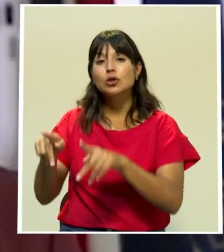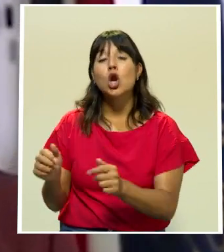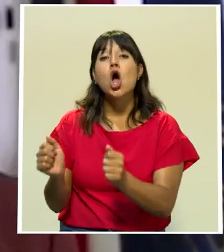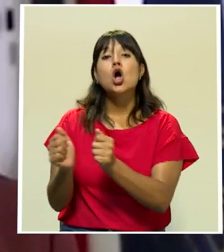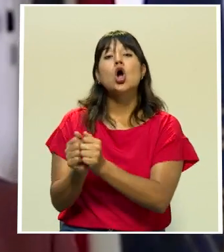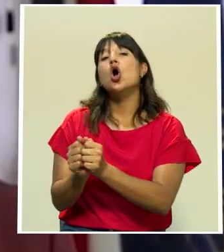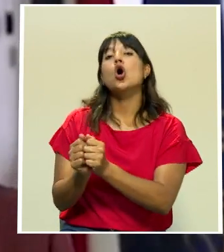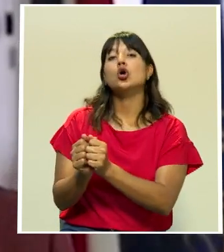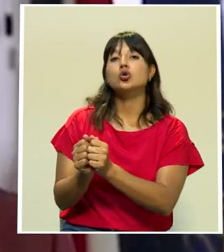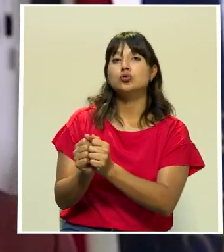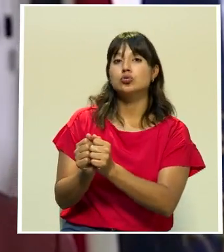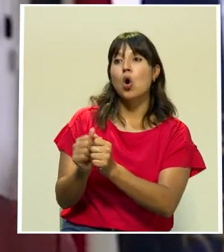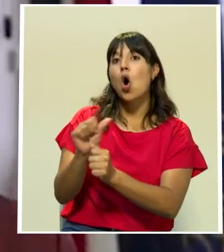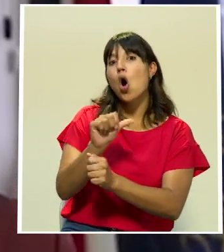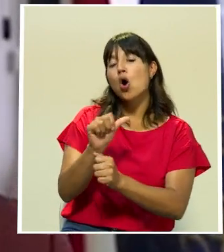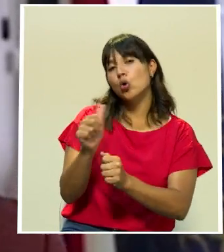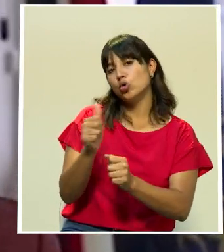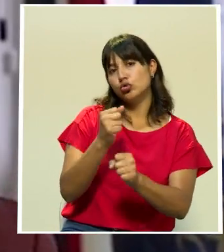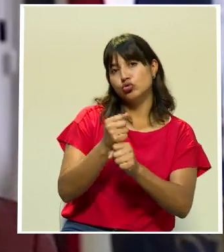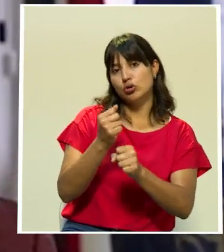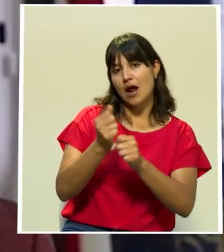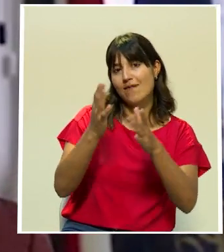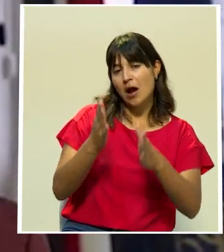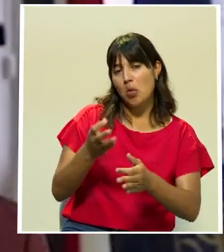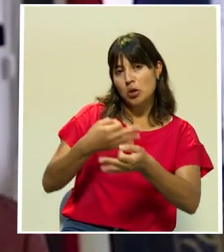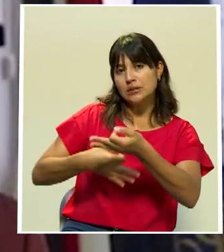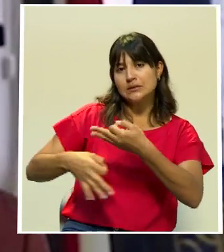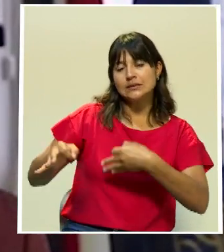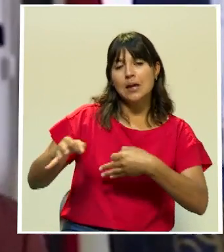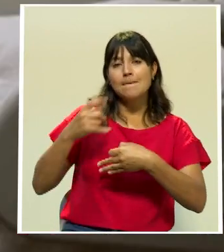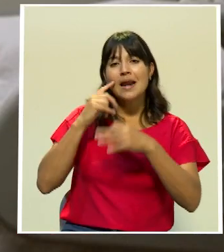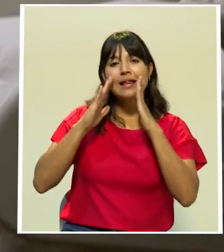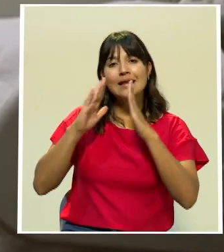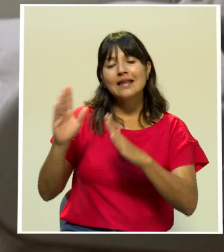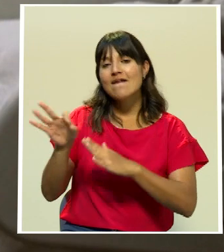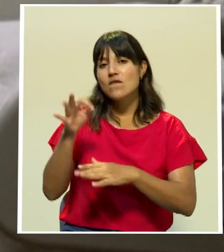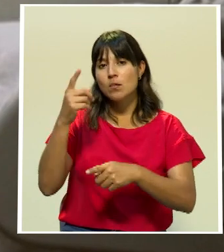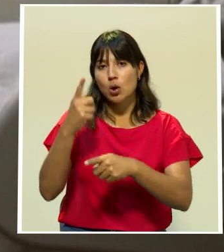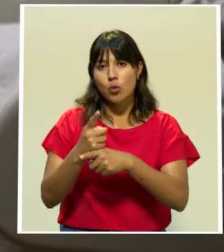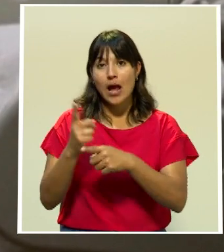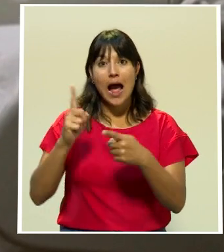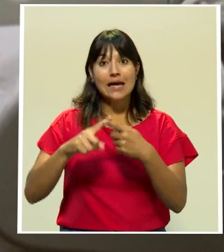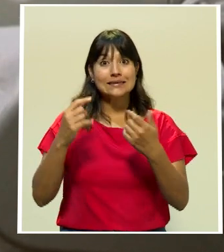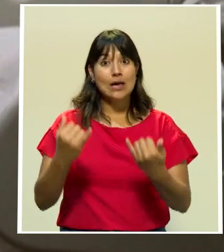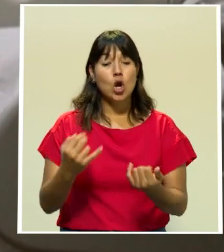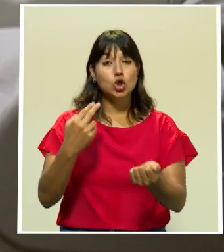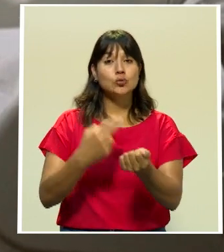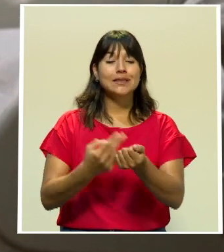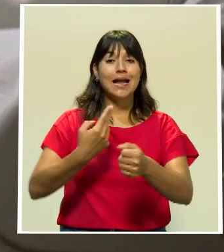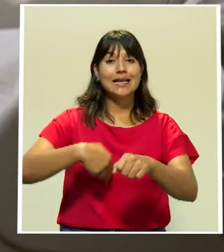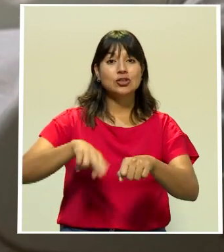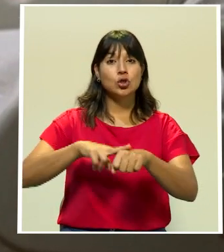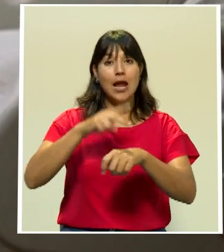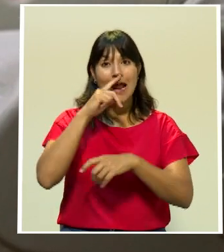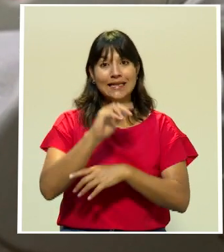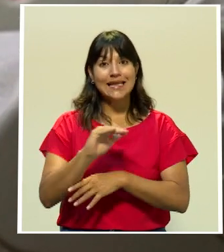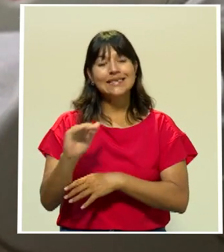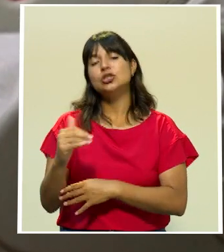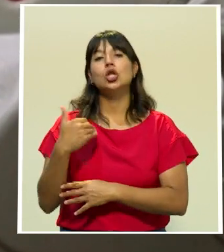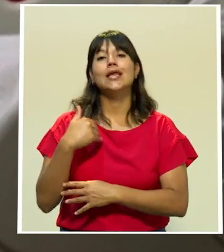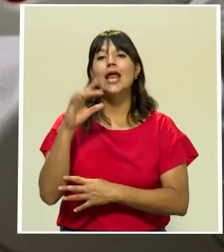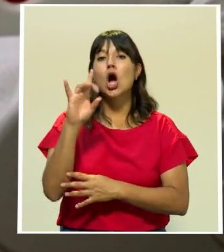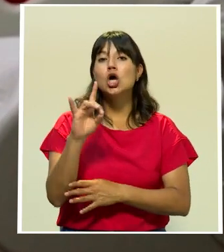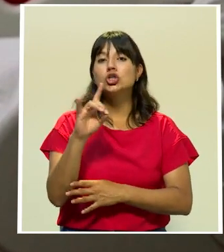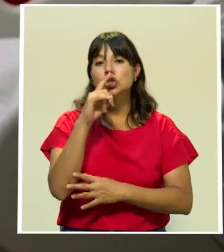para atender en una forma óptima a cada uno de ellos. A la fecha, en el Hospital Nacional de Niños se registran 8